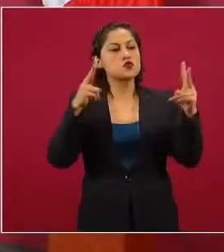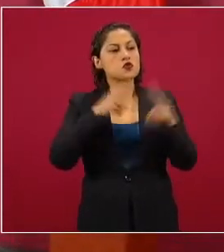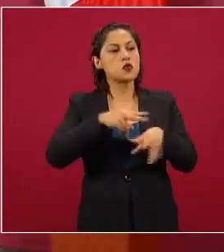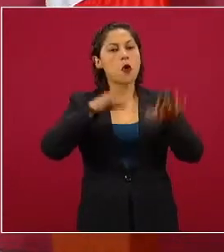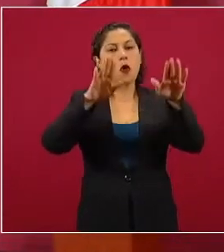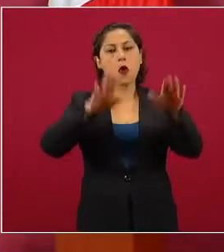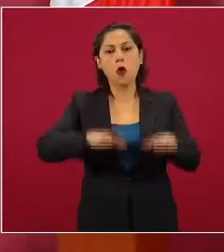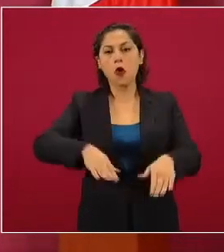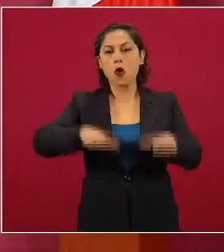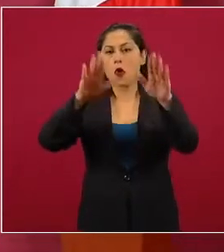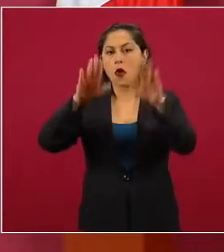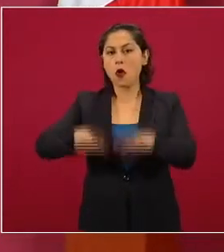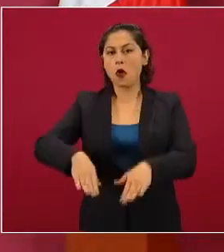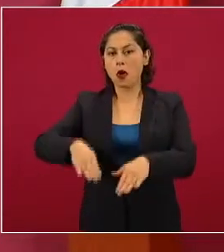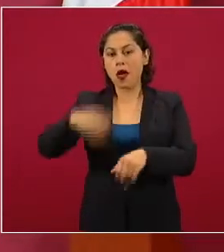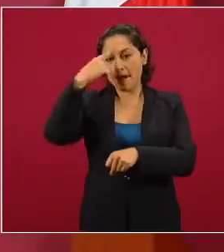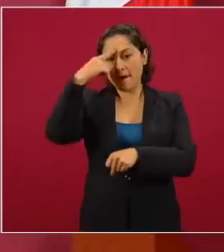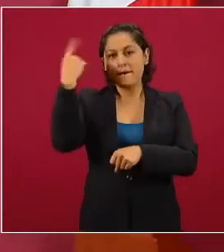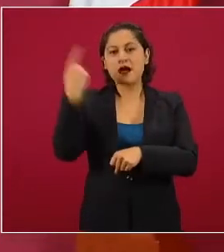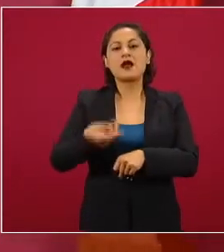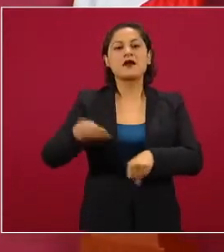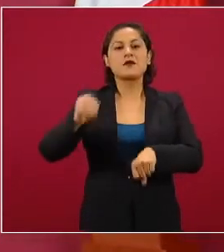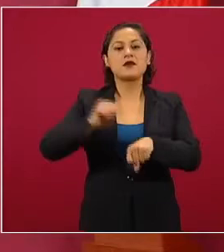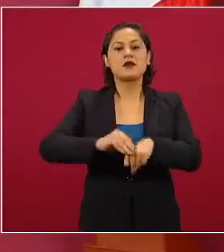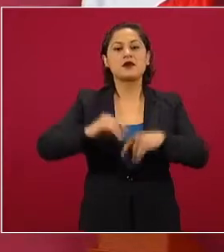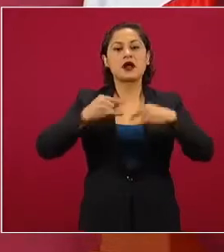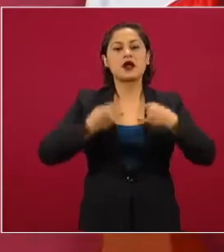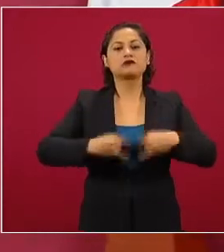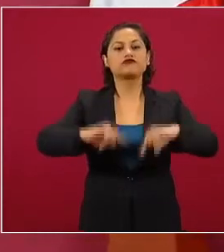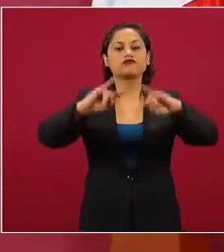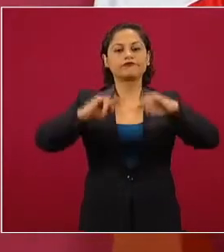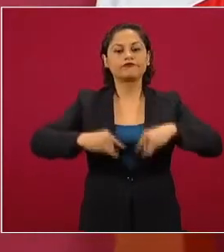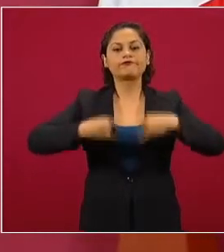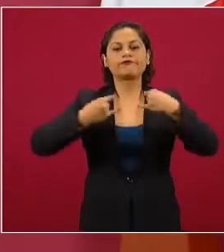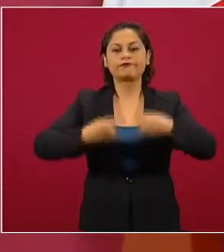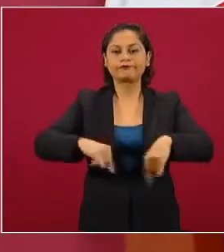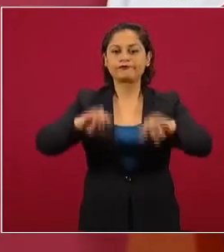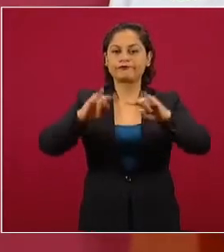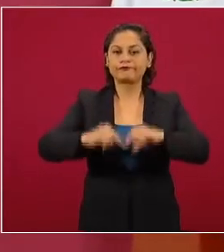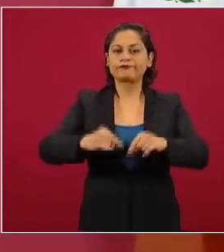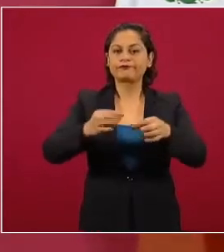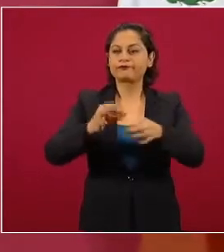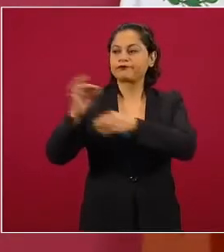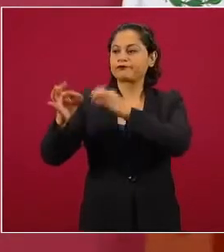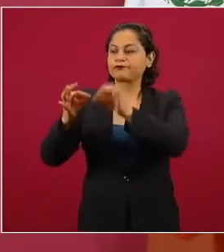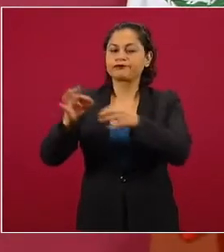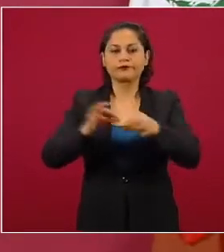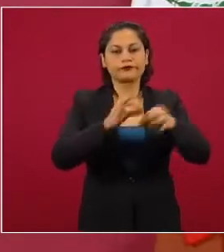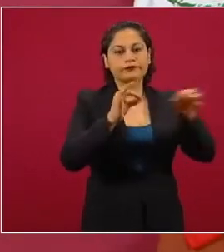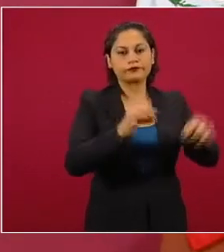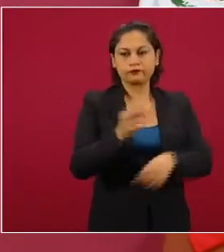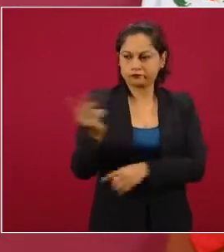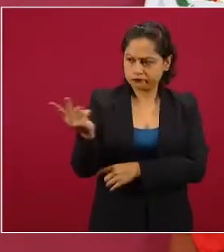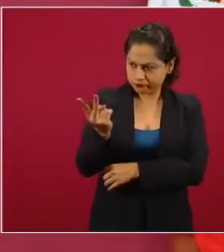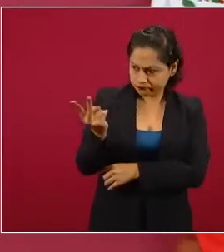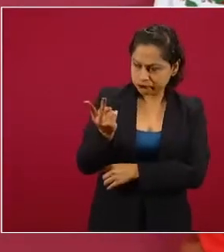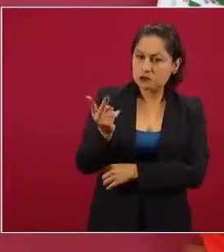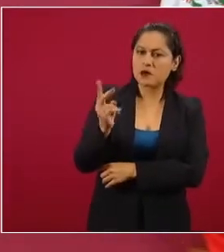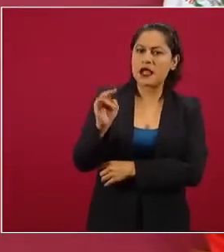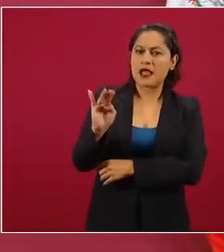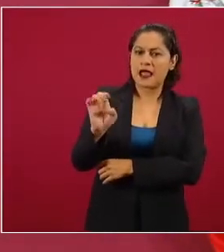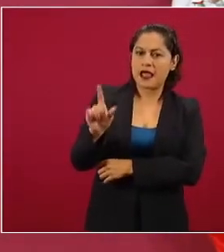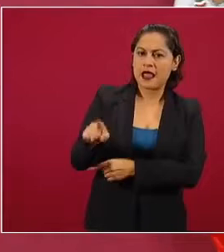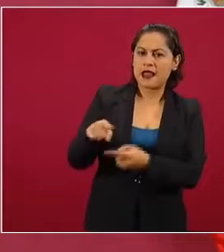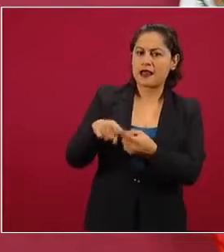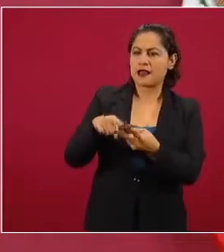para ponerles unas hamacas a Ili, a Junco,